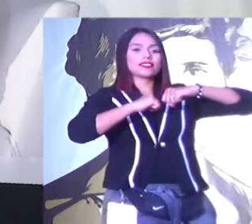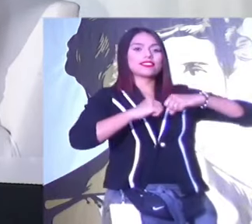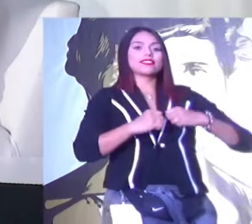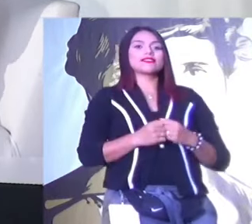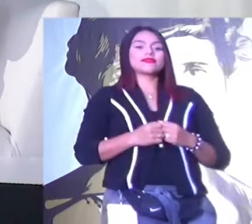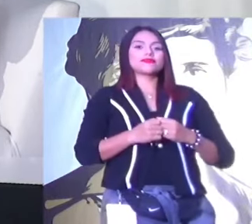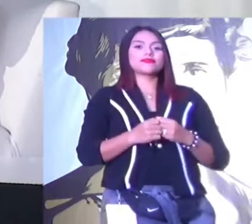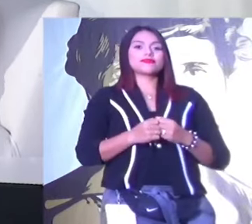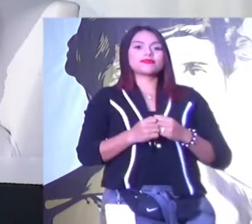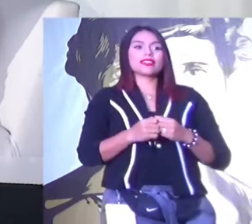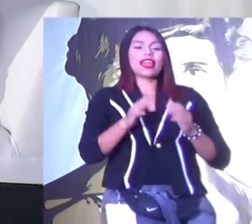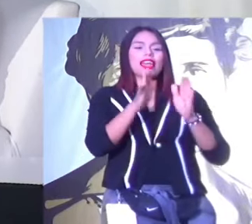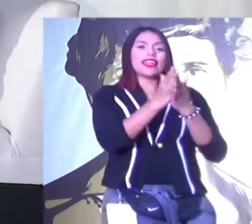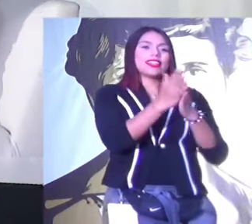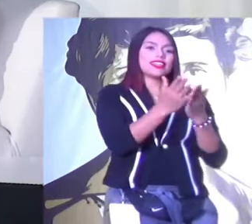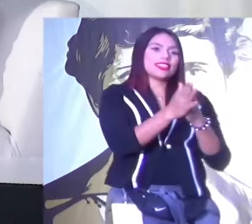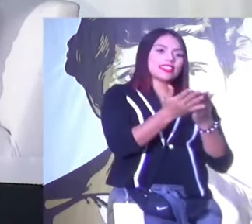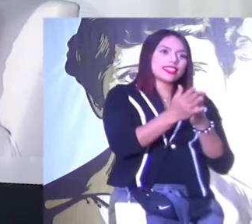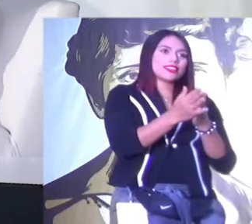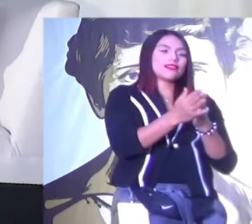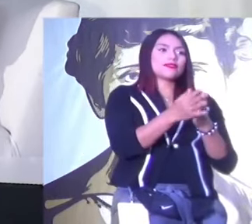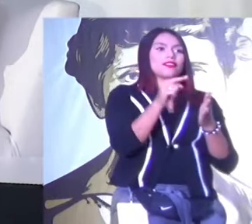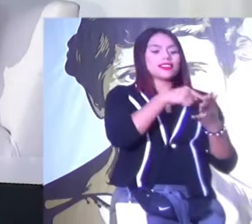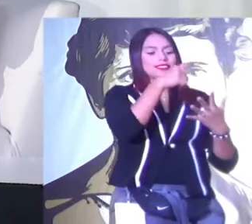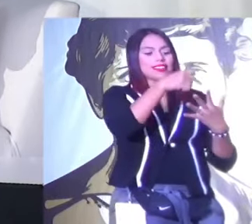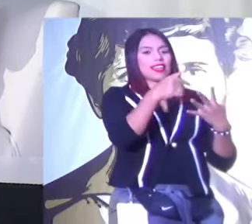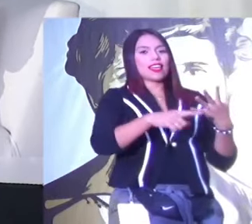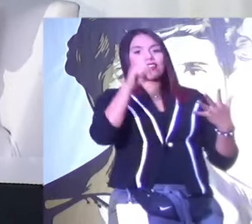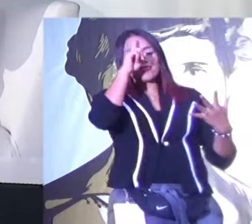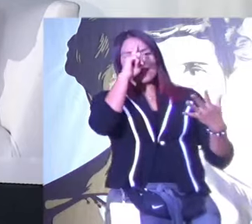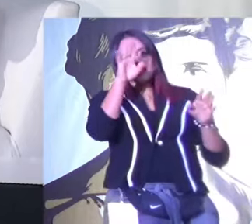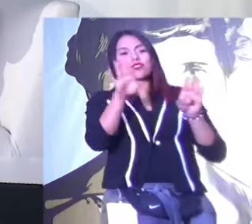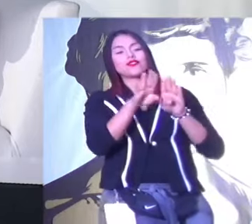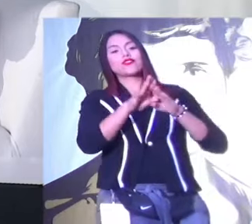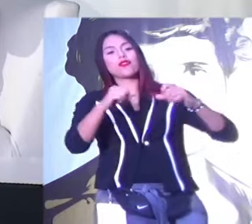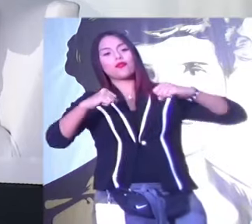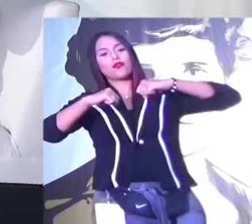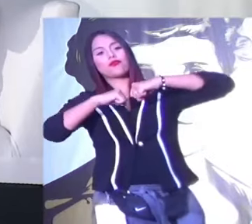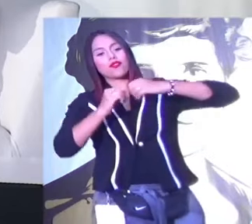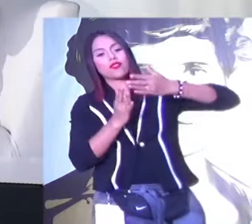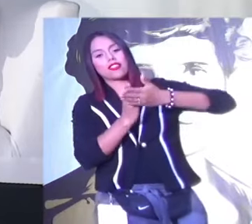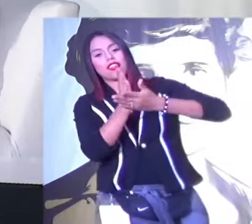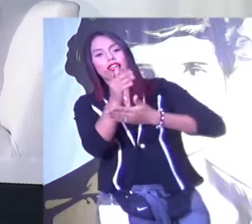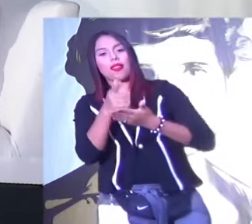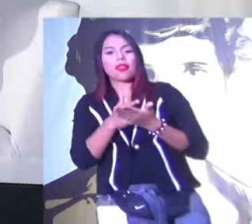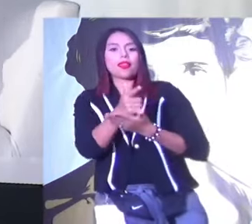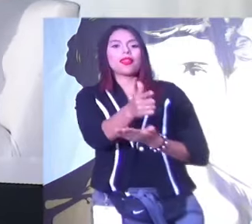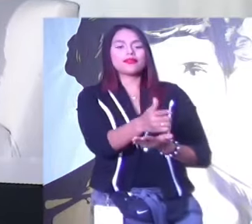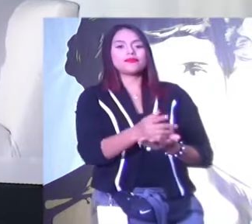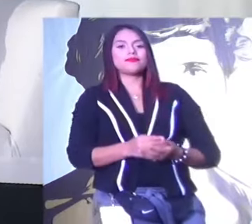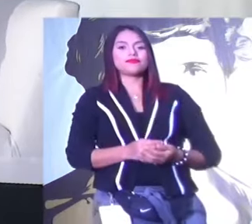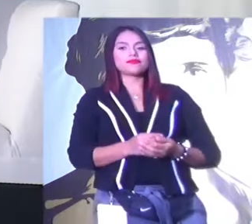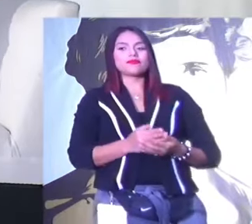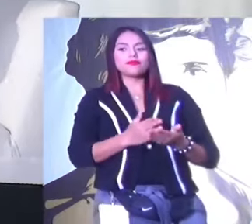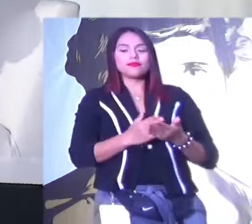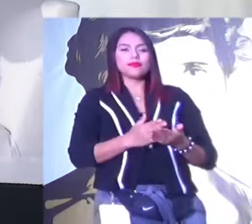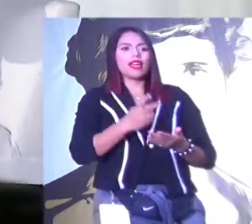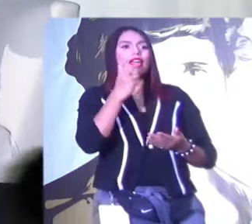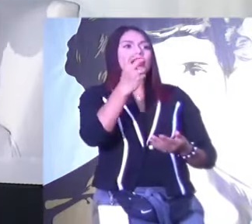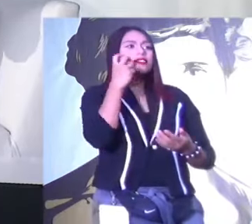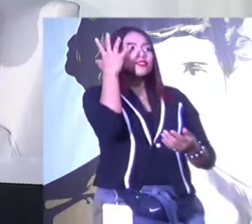ayer que viene de instrucciones para cruzar la frontera, esta edición de alguna manera es una edición muy